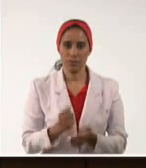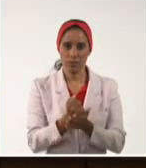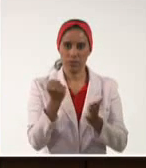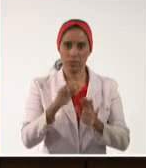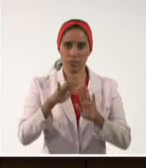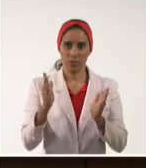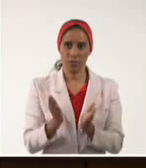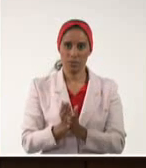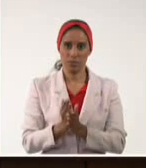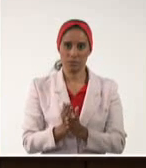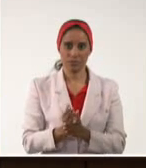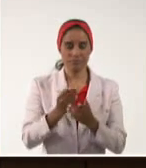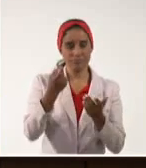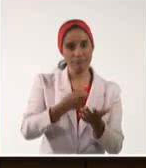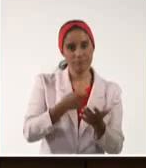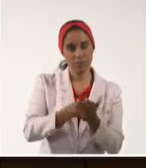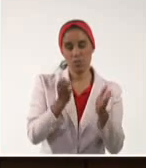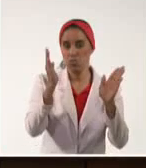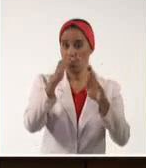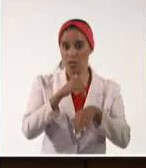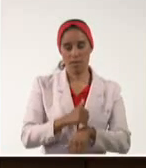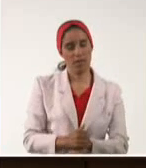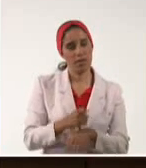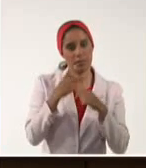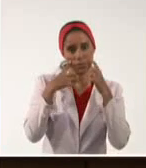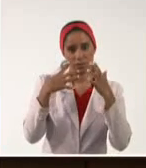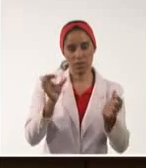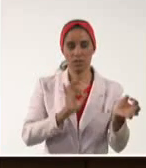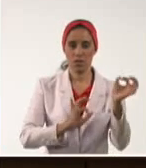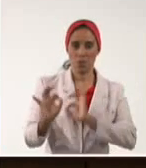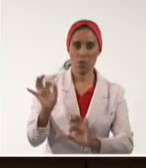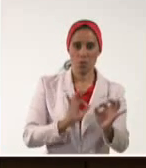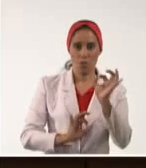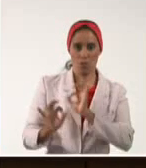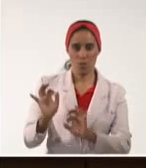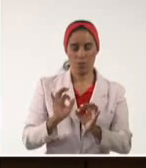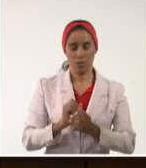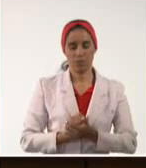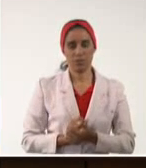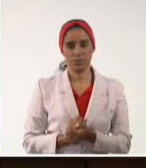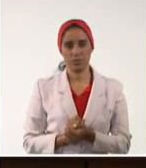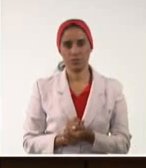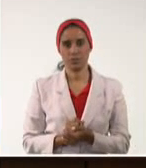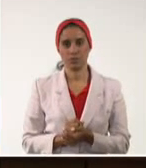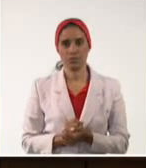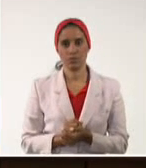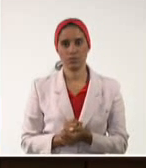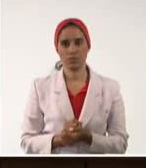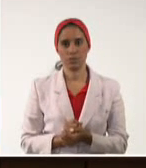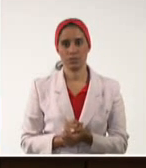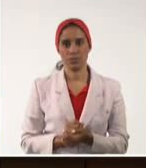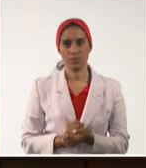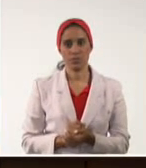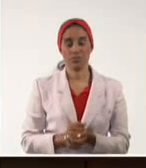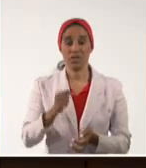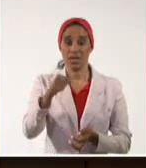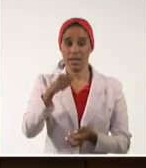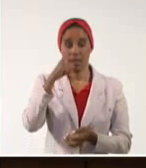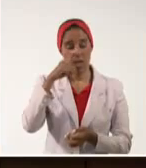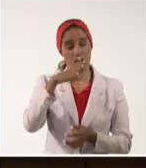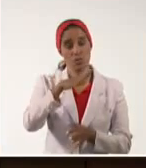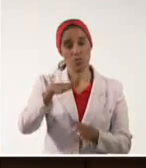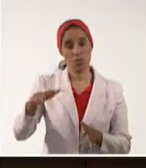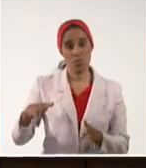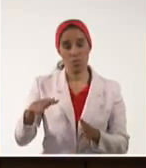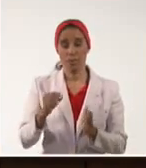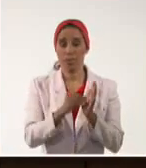gratuidad de los servicios de atención, protección y recuperación que se prestan. Esta disposición normativa actualiza